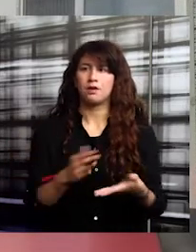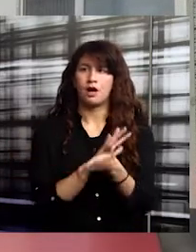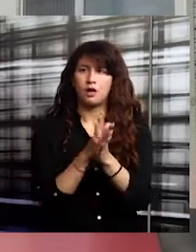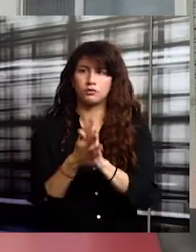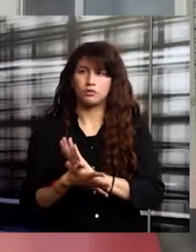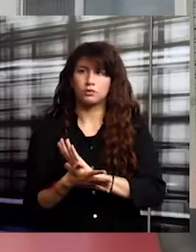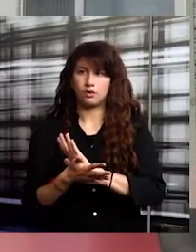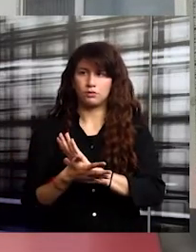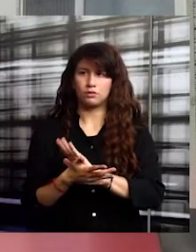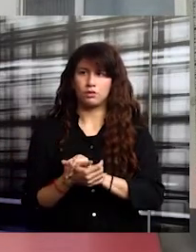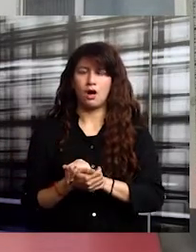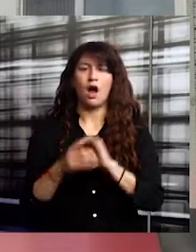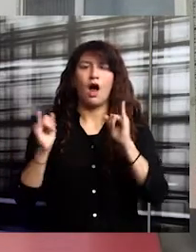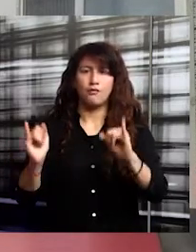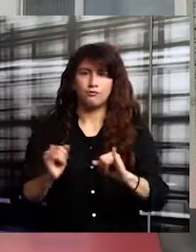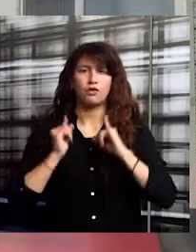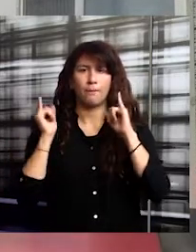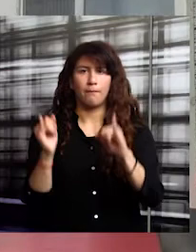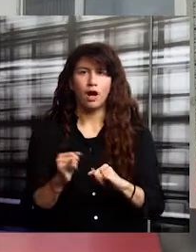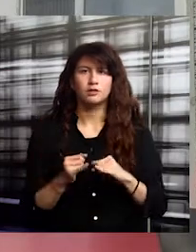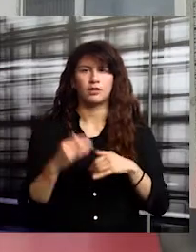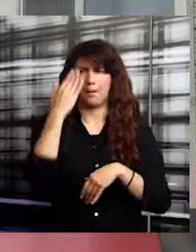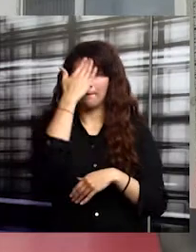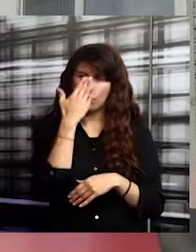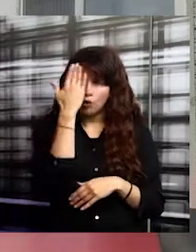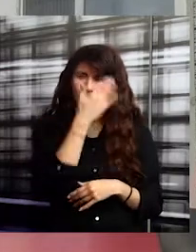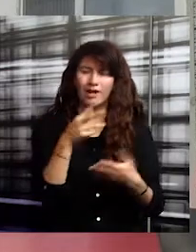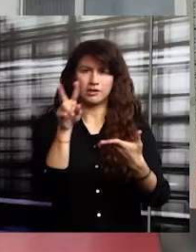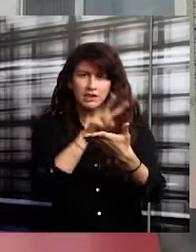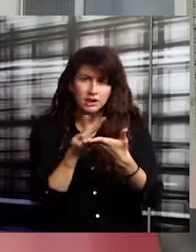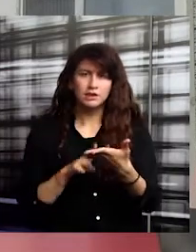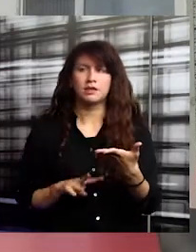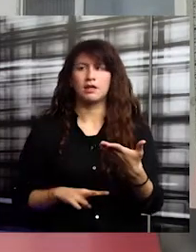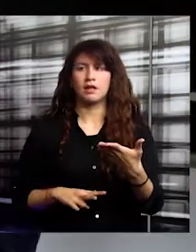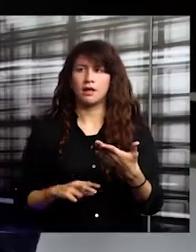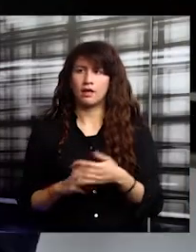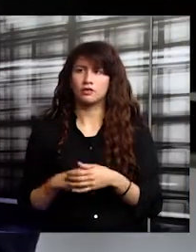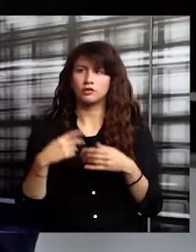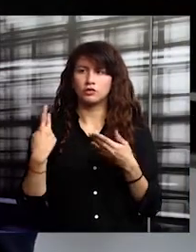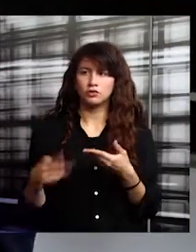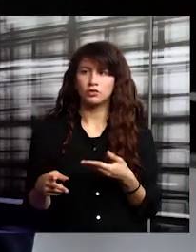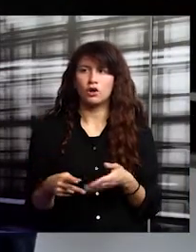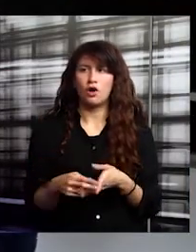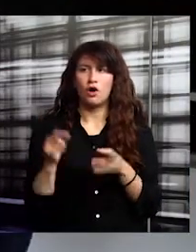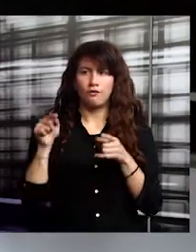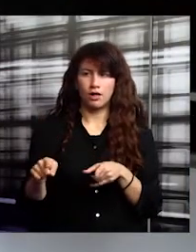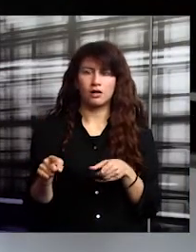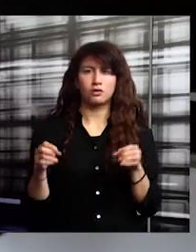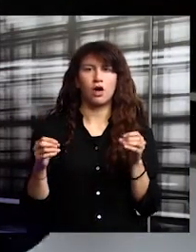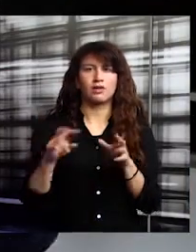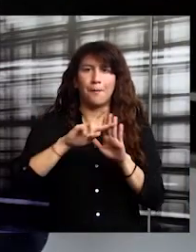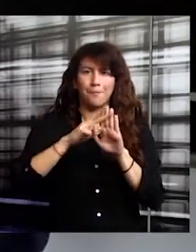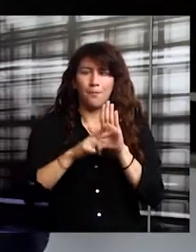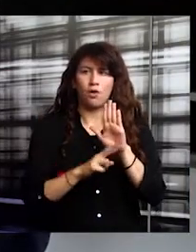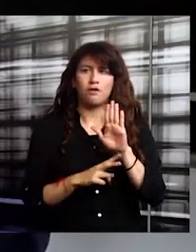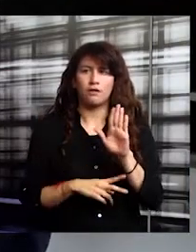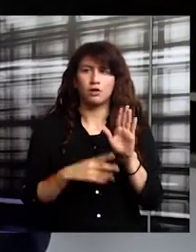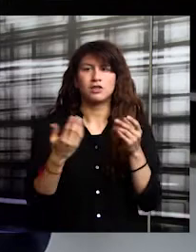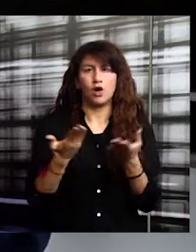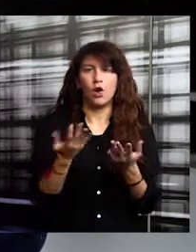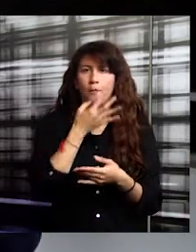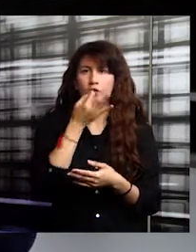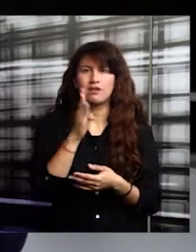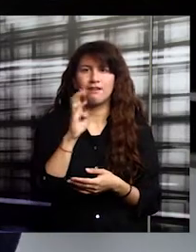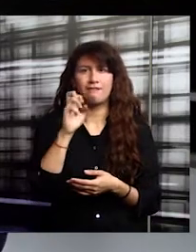sobre esta modificación que, como dice Bernardo, es histórica. Muchas gracias por estar con nosotros. Gracias. Y a ustedes muchas gracias por estar con